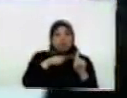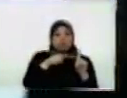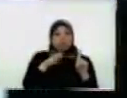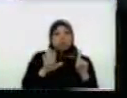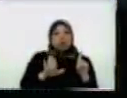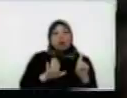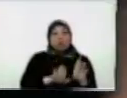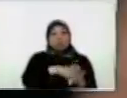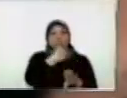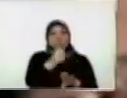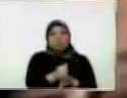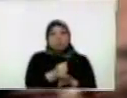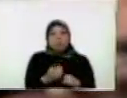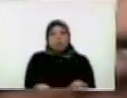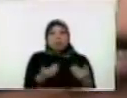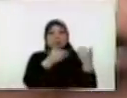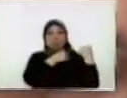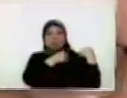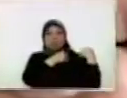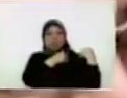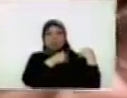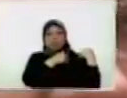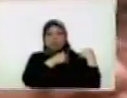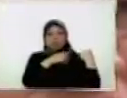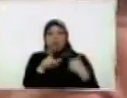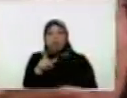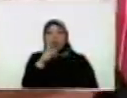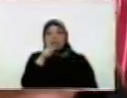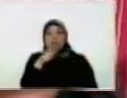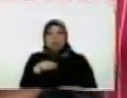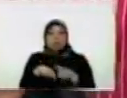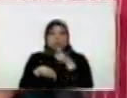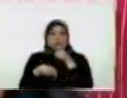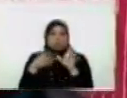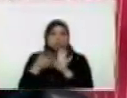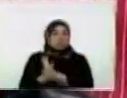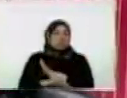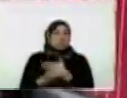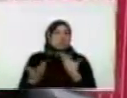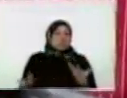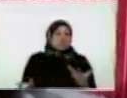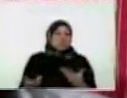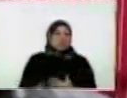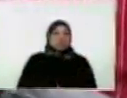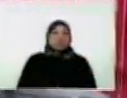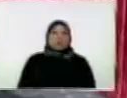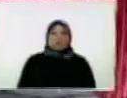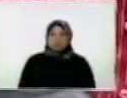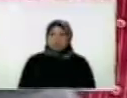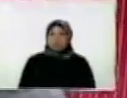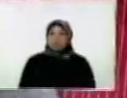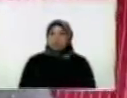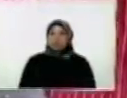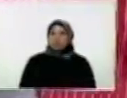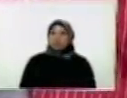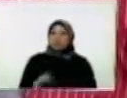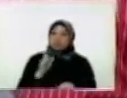Pero ¿cómo esta situación, una pregunta que nos hacíamos, ¿no? ¿Cómo esta situación y momentos de